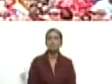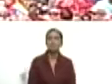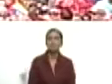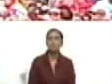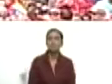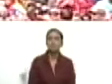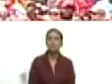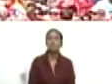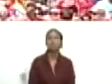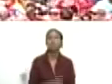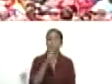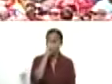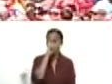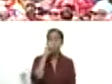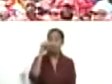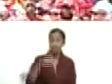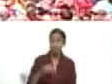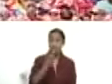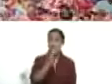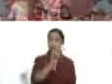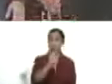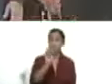Año 2024.